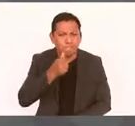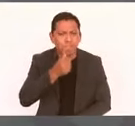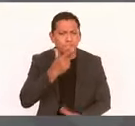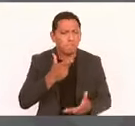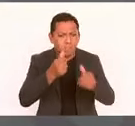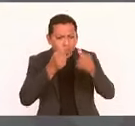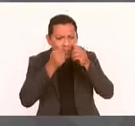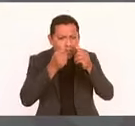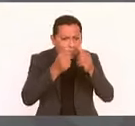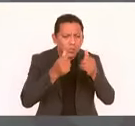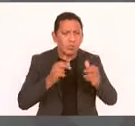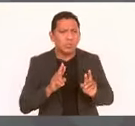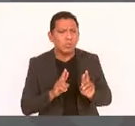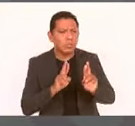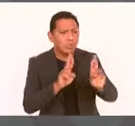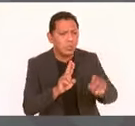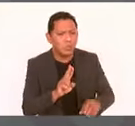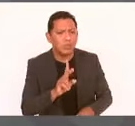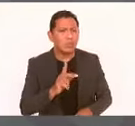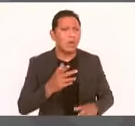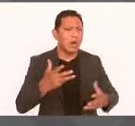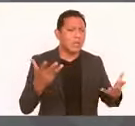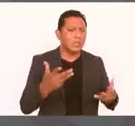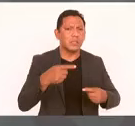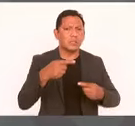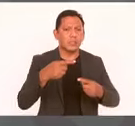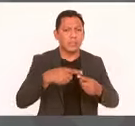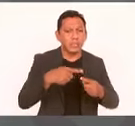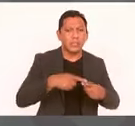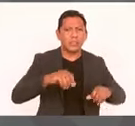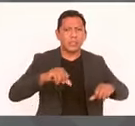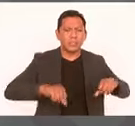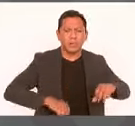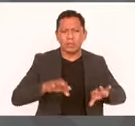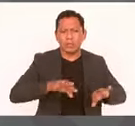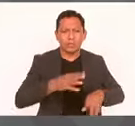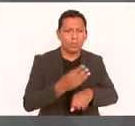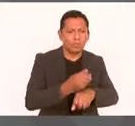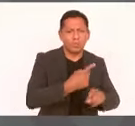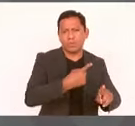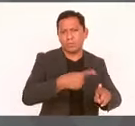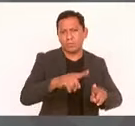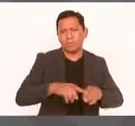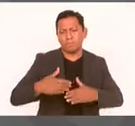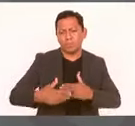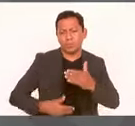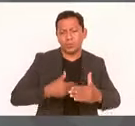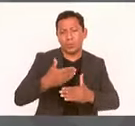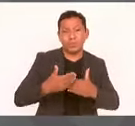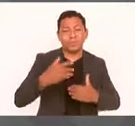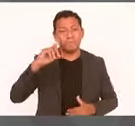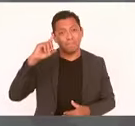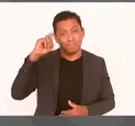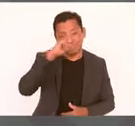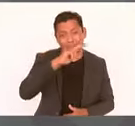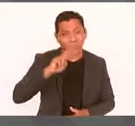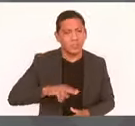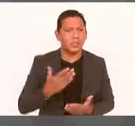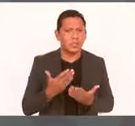todas las tareas que hemos tenido que llevar a cabo en este complejo proceso del que ya dieron cuenta